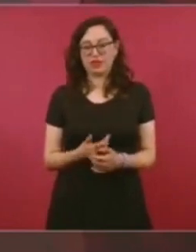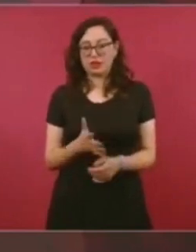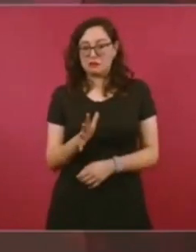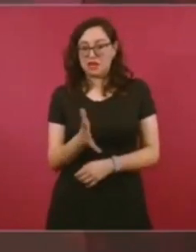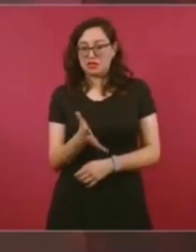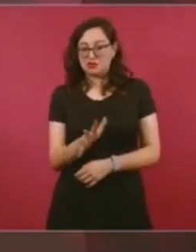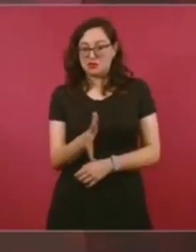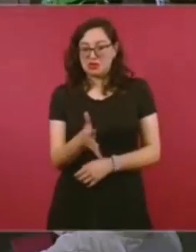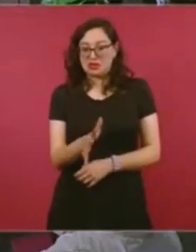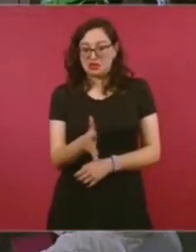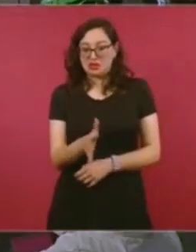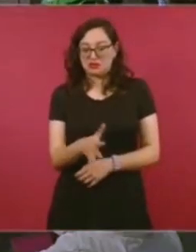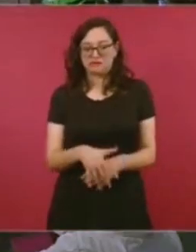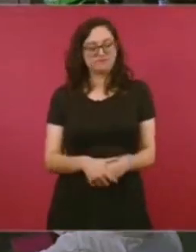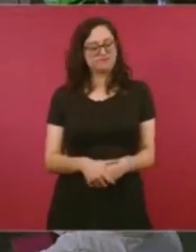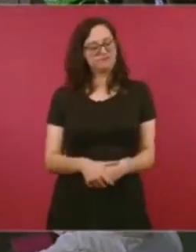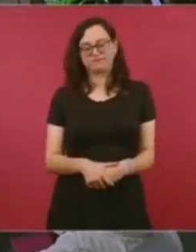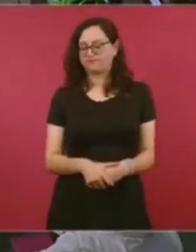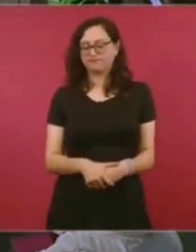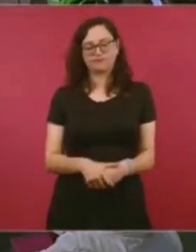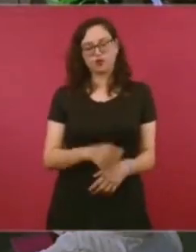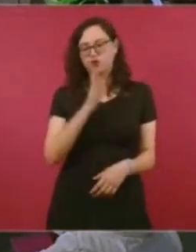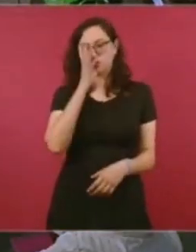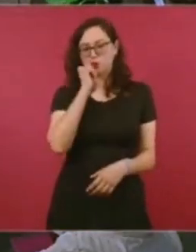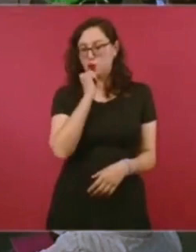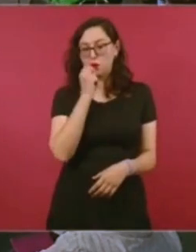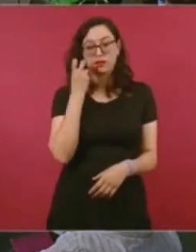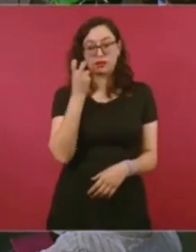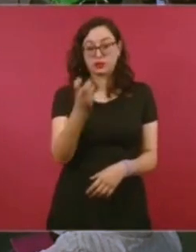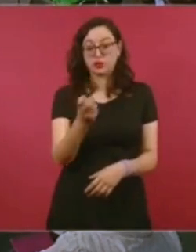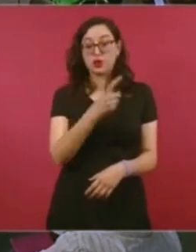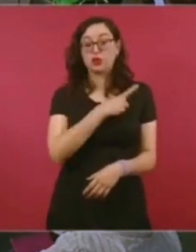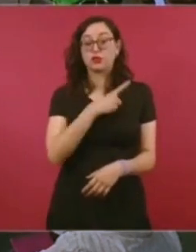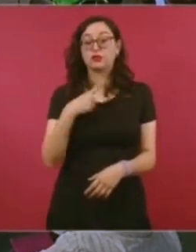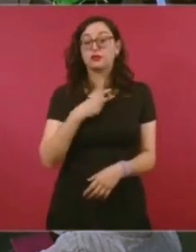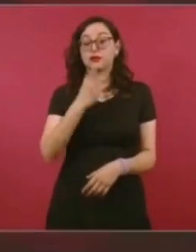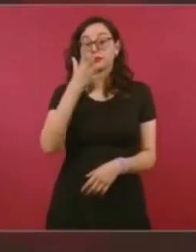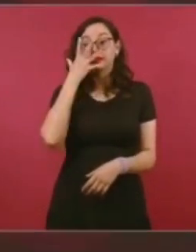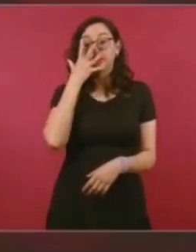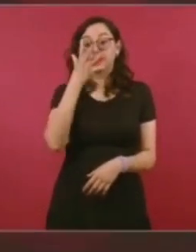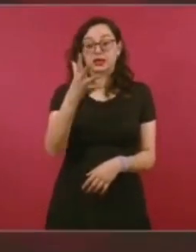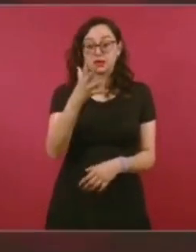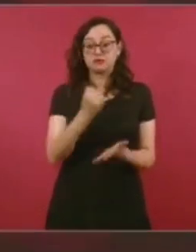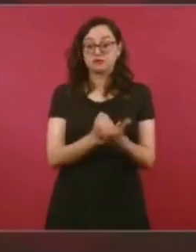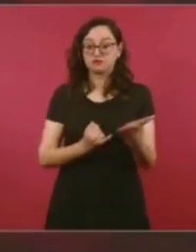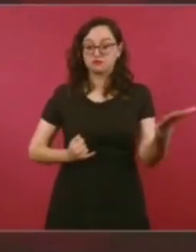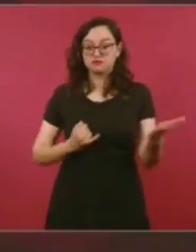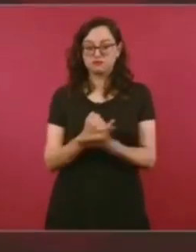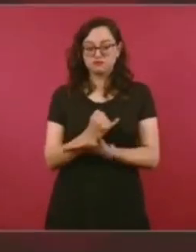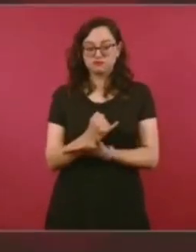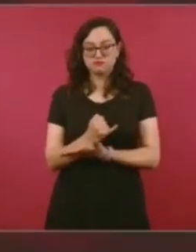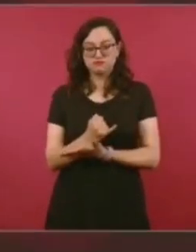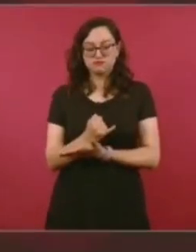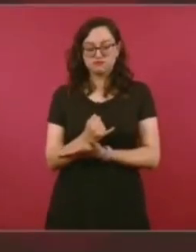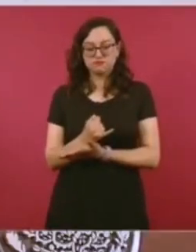blandengue para que que se entienda son tiempos de anclarnos